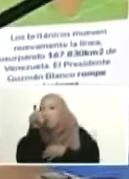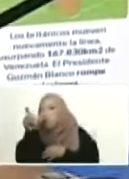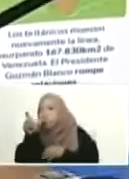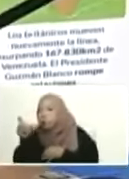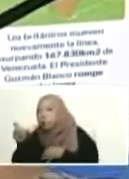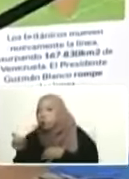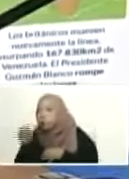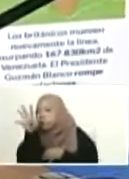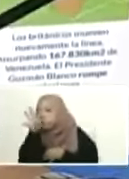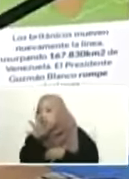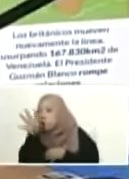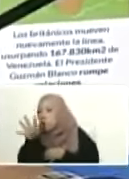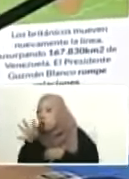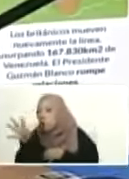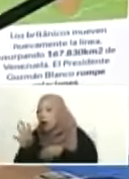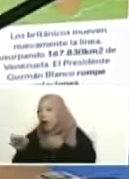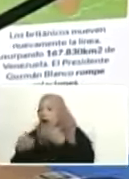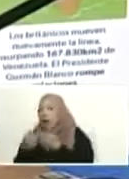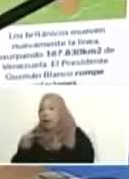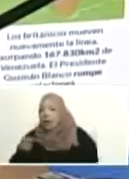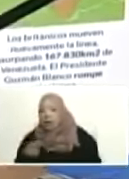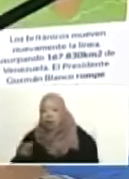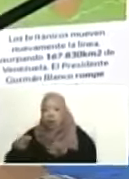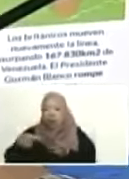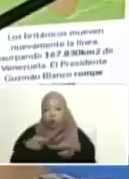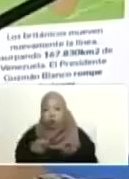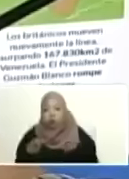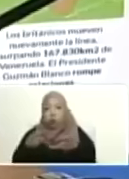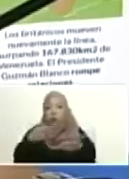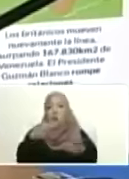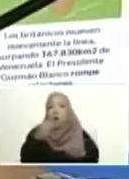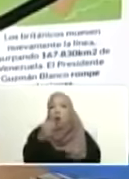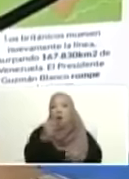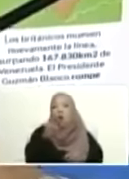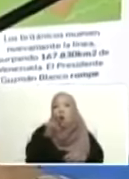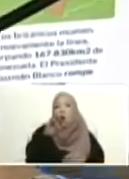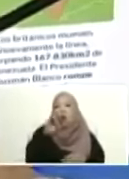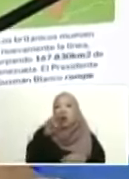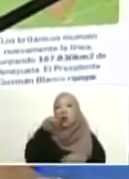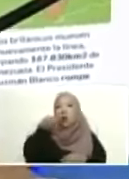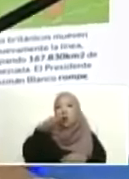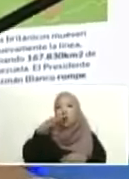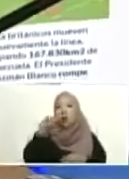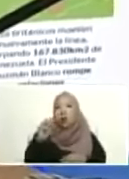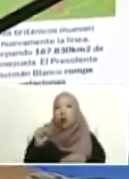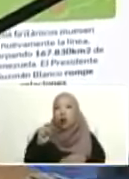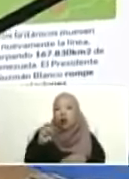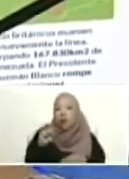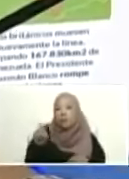Esequiba hasta el Orinoco. Y luego, con las reglas de la